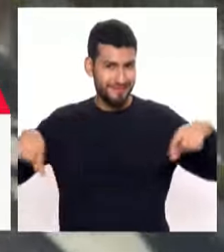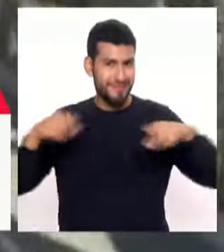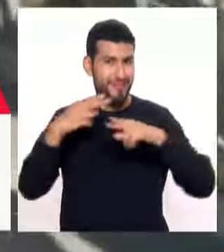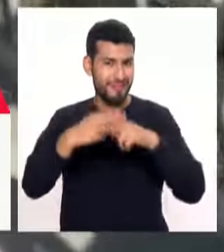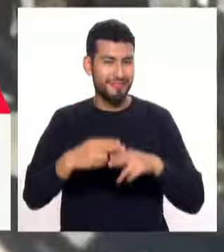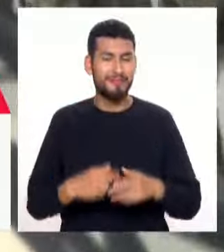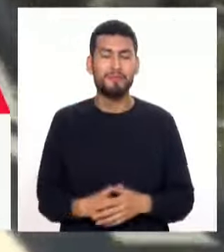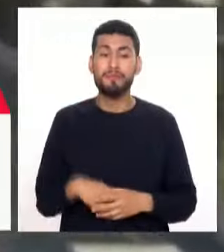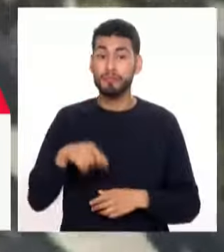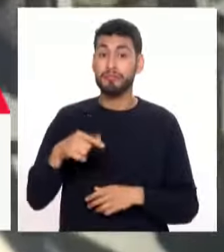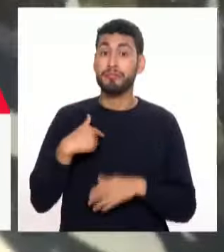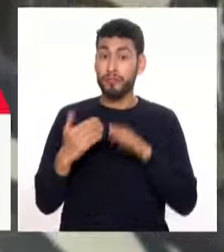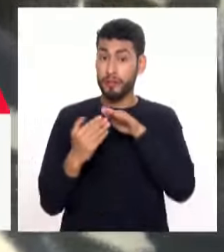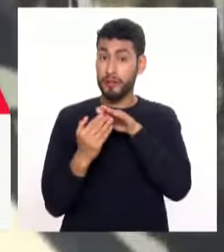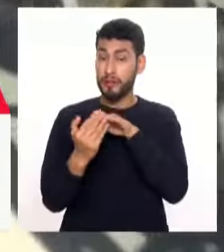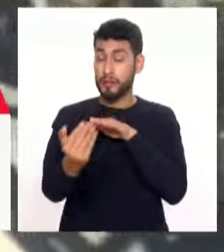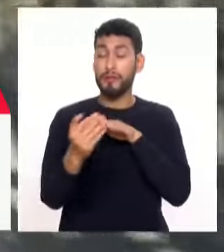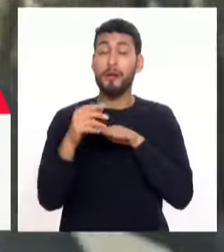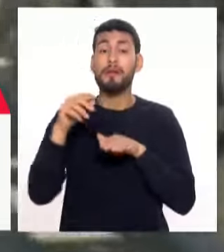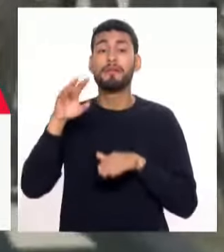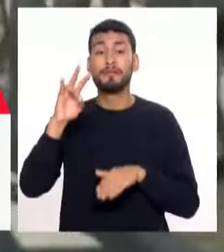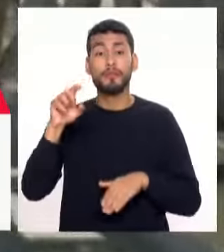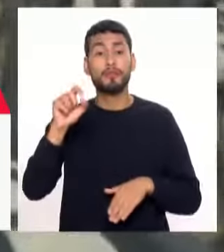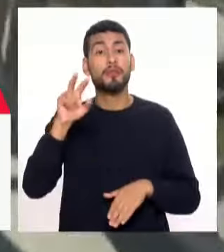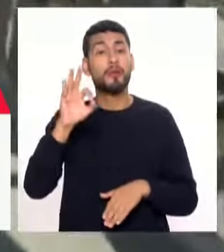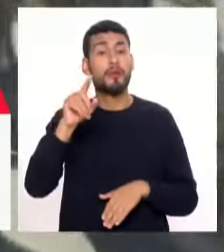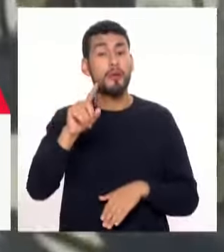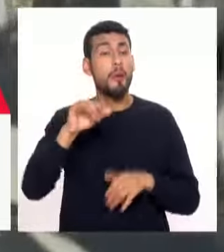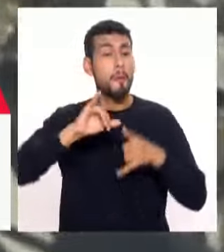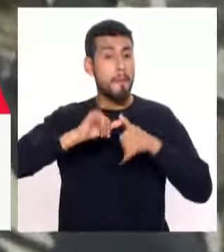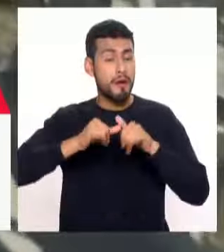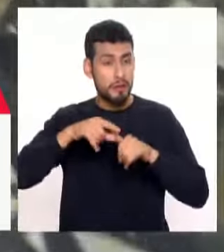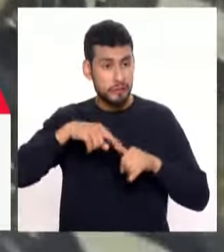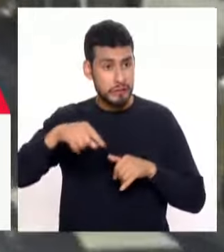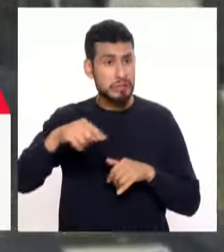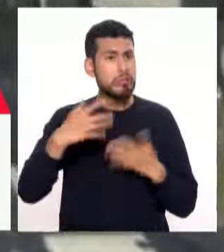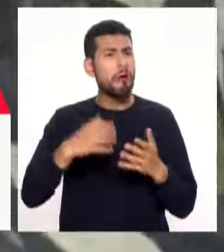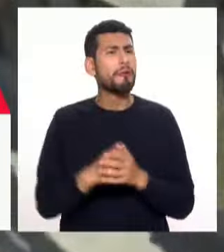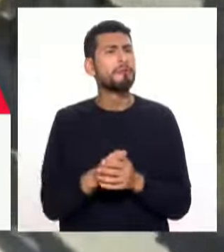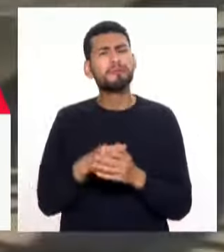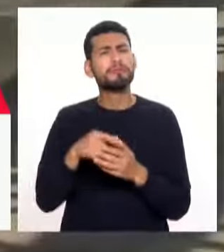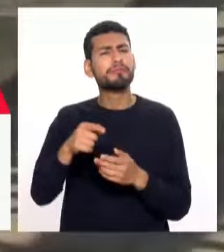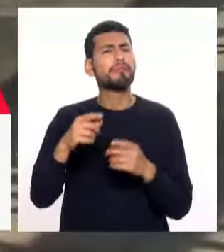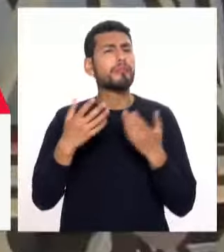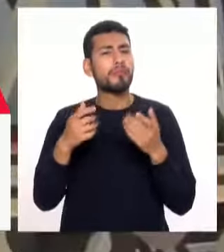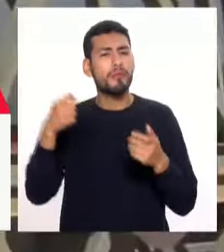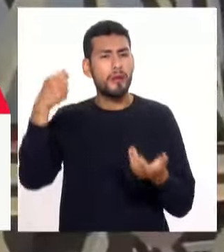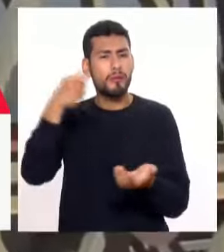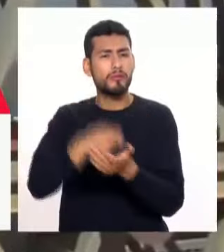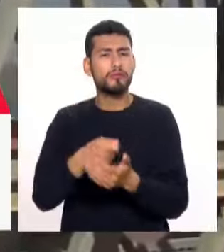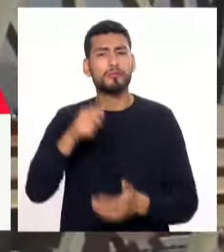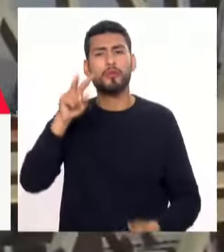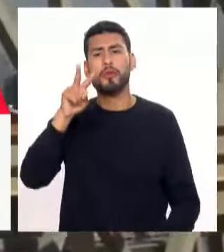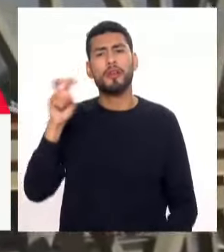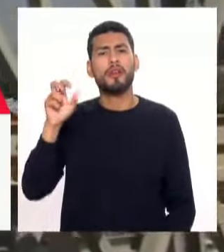57.91 metros y la inversión para poder instalar este puente ha sido de